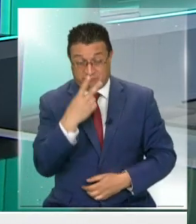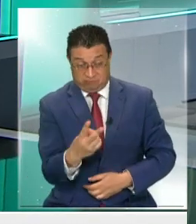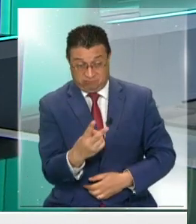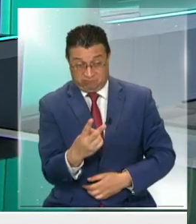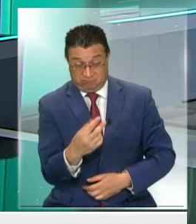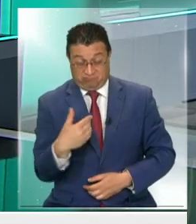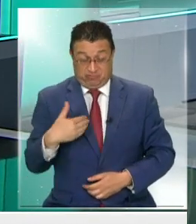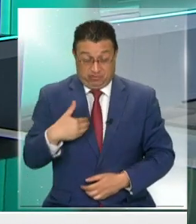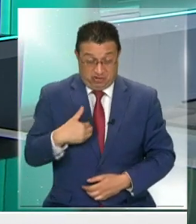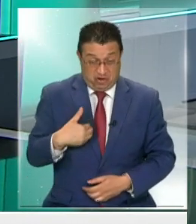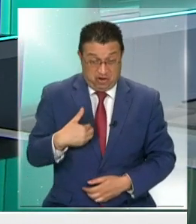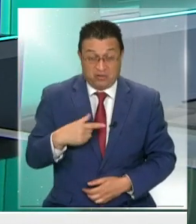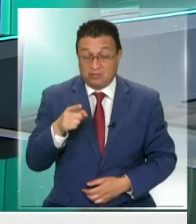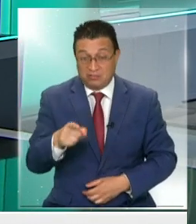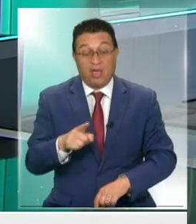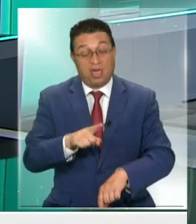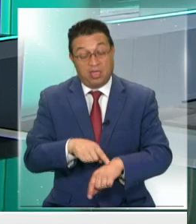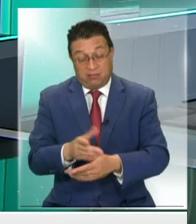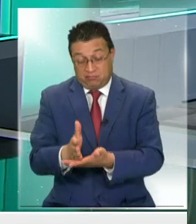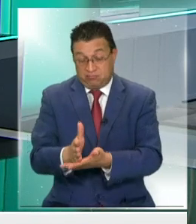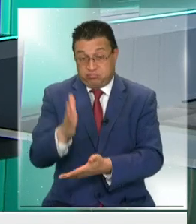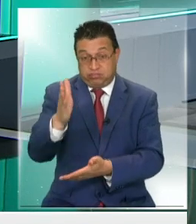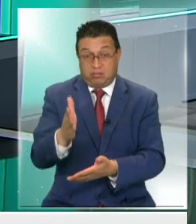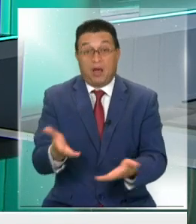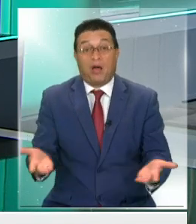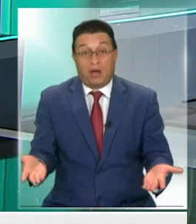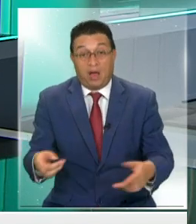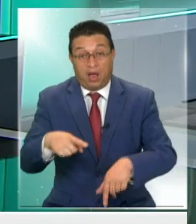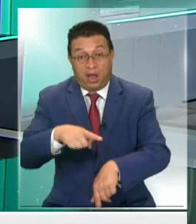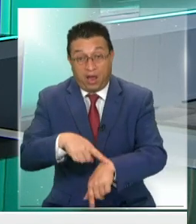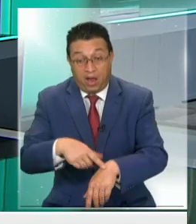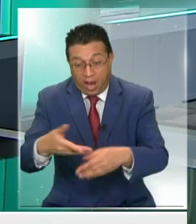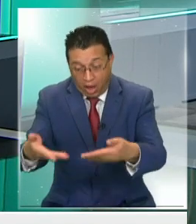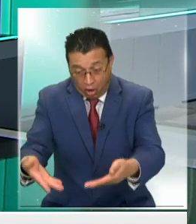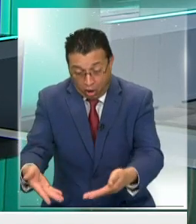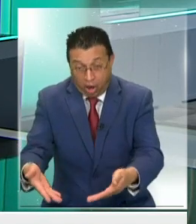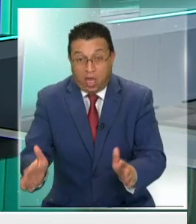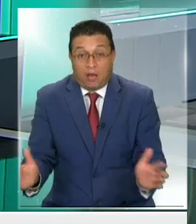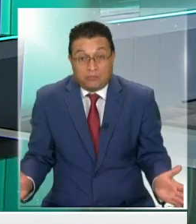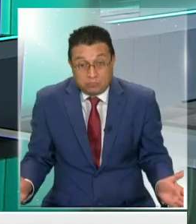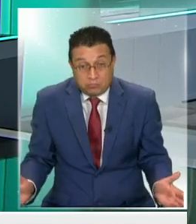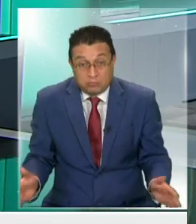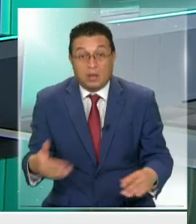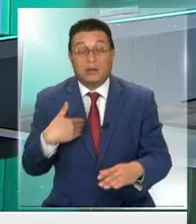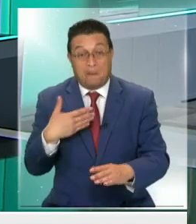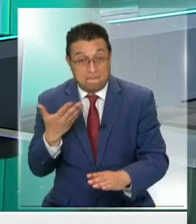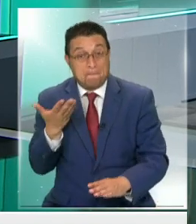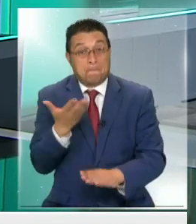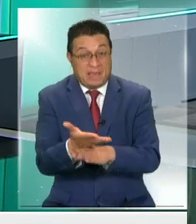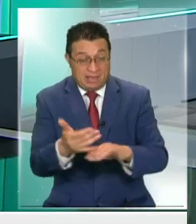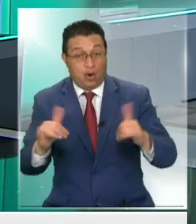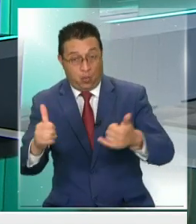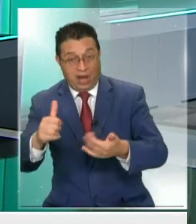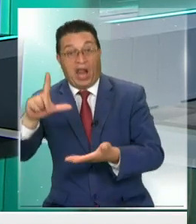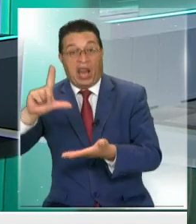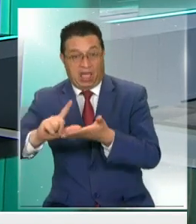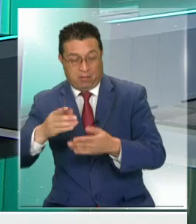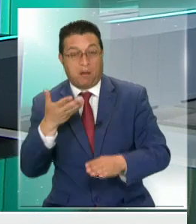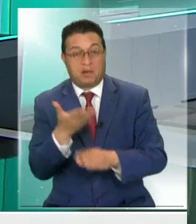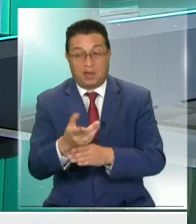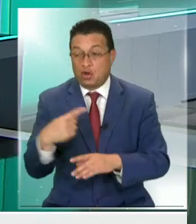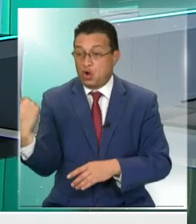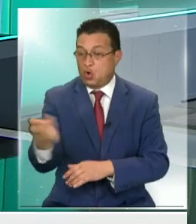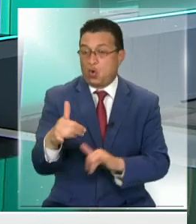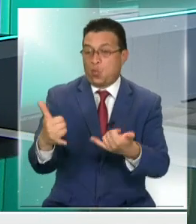momento donde tomar una decisión, ese momento ha llegado. Pidió él que se jugara en Lima, el plantel le